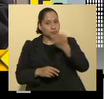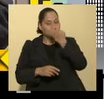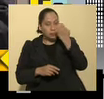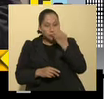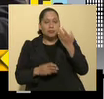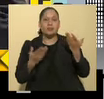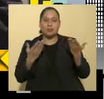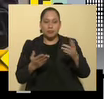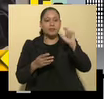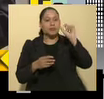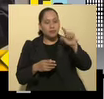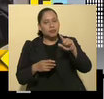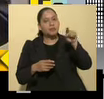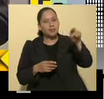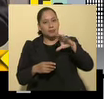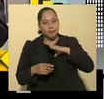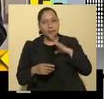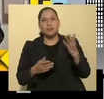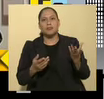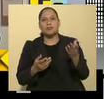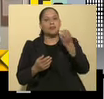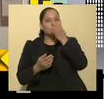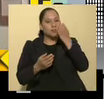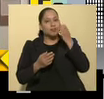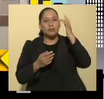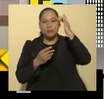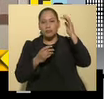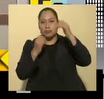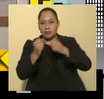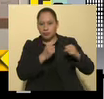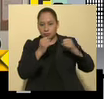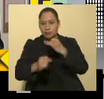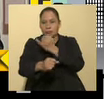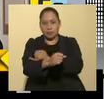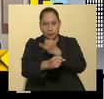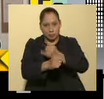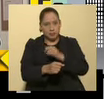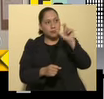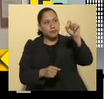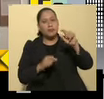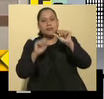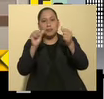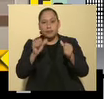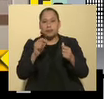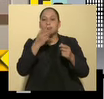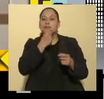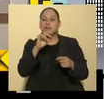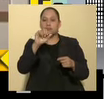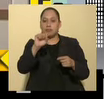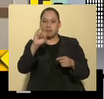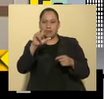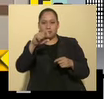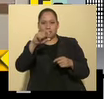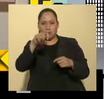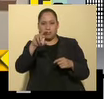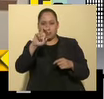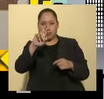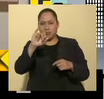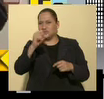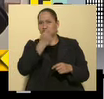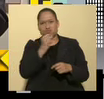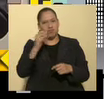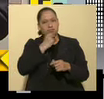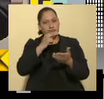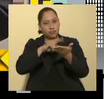pues bueno, trae con él a esta escuela de Santa Anita, Iztapalapa, artistas como Siqueiros, entre otros, y cierra